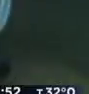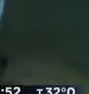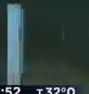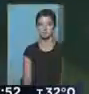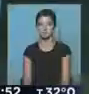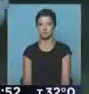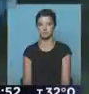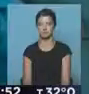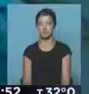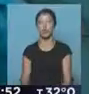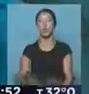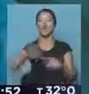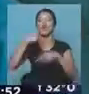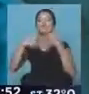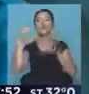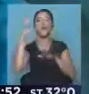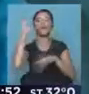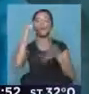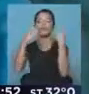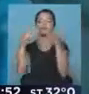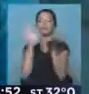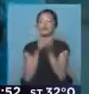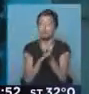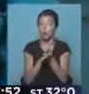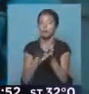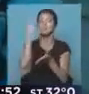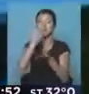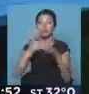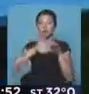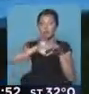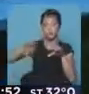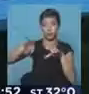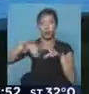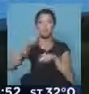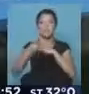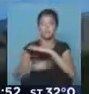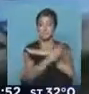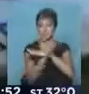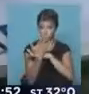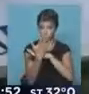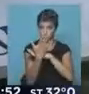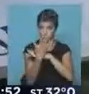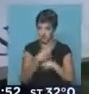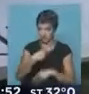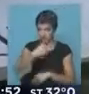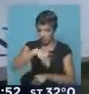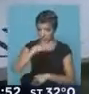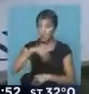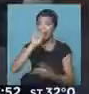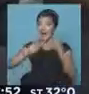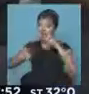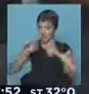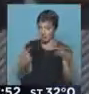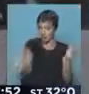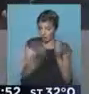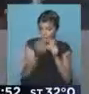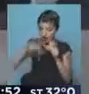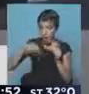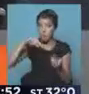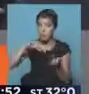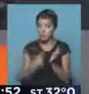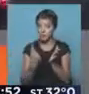siguen las repercusiones por la separación de venezuela del mercosur esta semana va a haber reunión de cancilleres en buenos aires- la talla así es